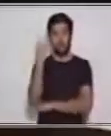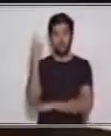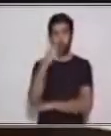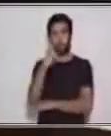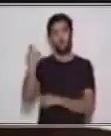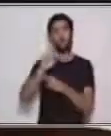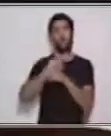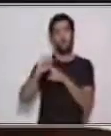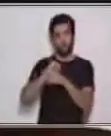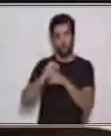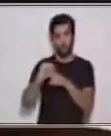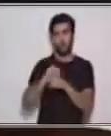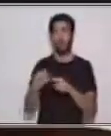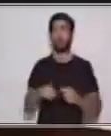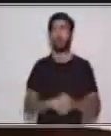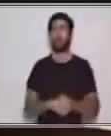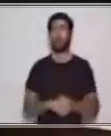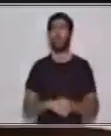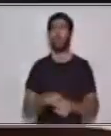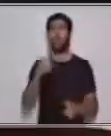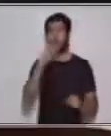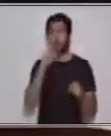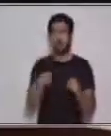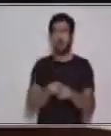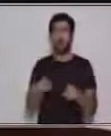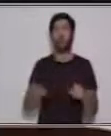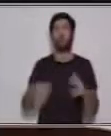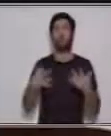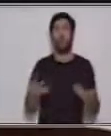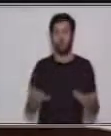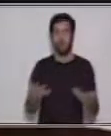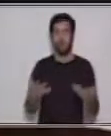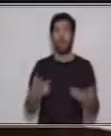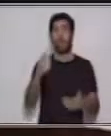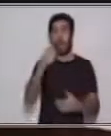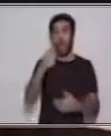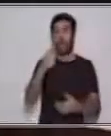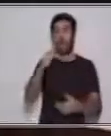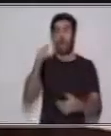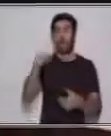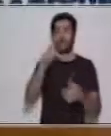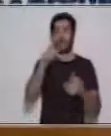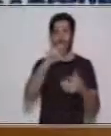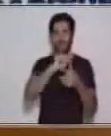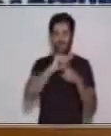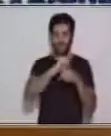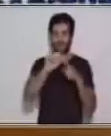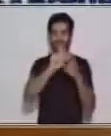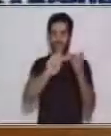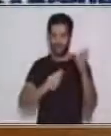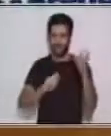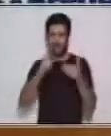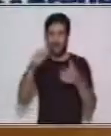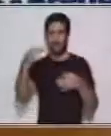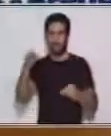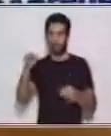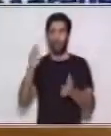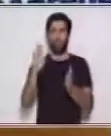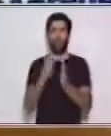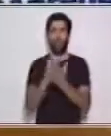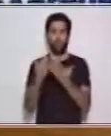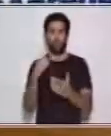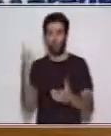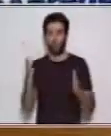lo practiques. Es importante también que tengas presente guardar tus trabajos y ejercicios